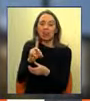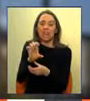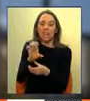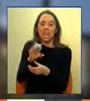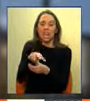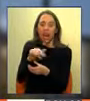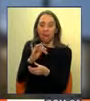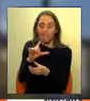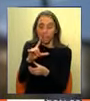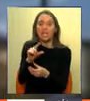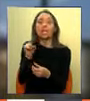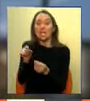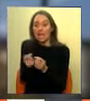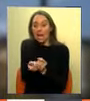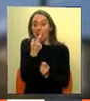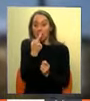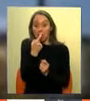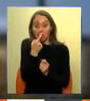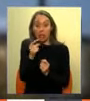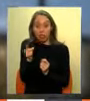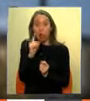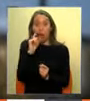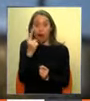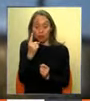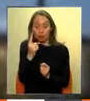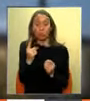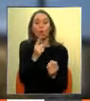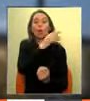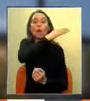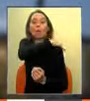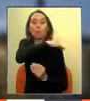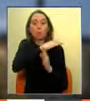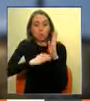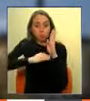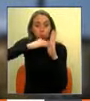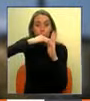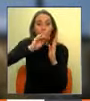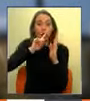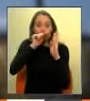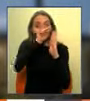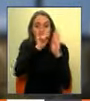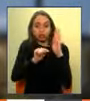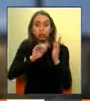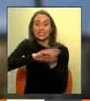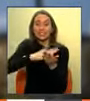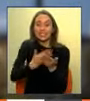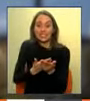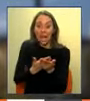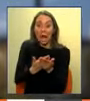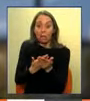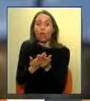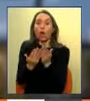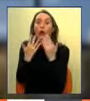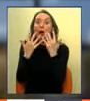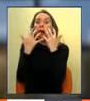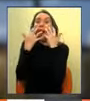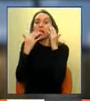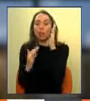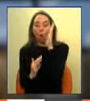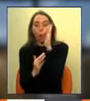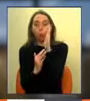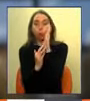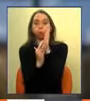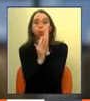de sangre hacia las áreas del pulmón que estaban sanas y no afectadas por el virus. Y eso aumentaba la oxigenación